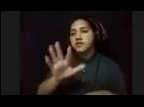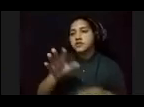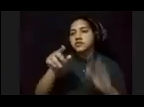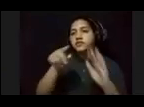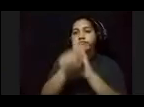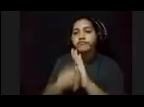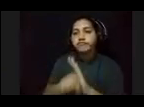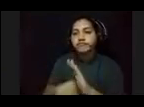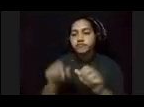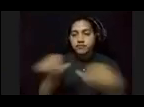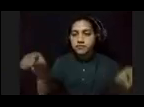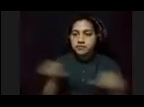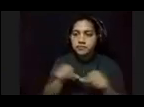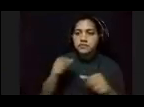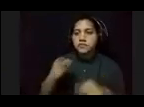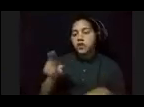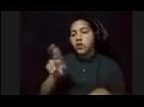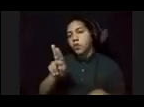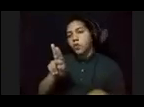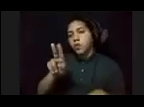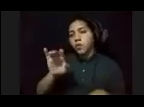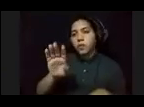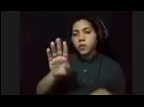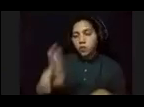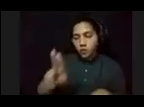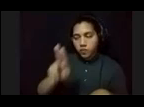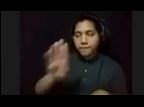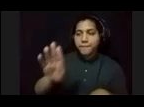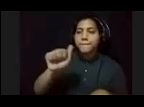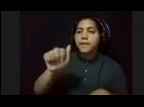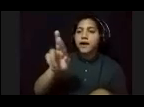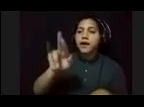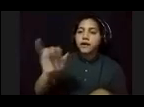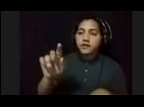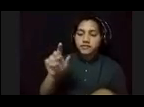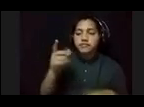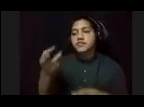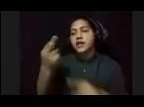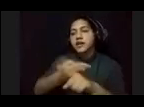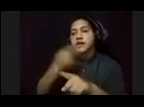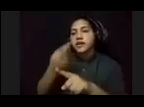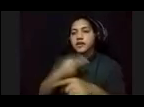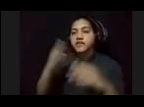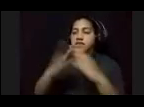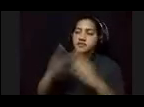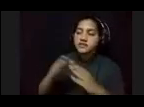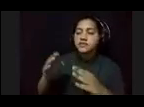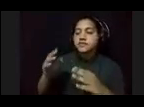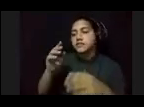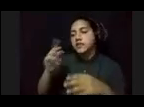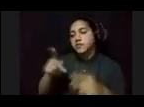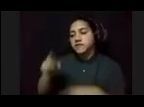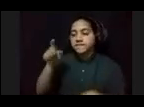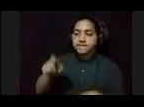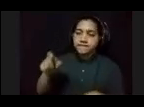visto, Ubarri alquilaba las viviendas a aquellas familias que la necesitaban. Las actividades de este matadero